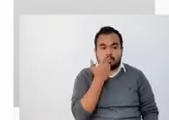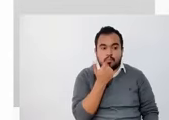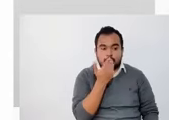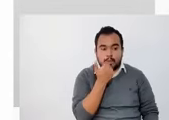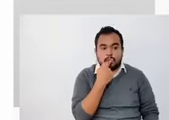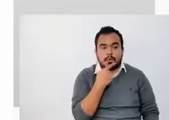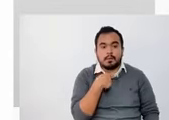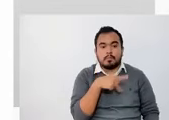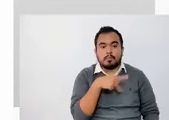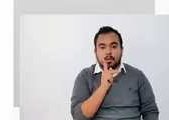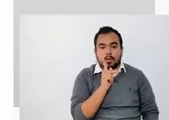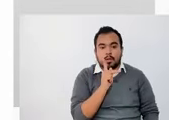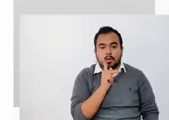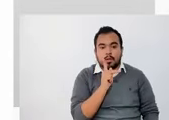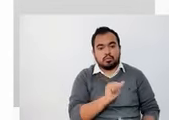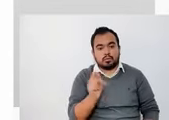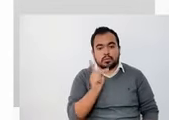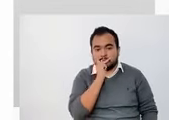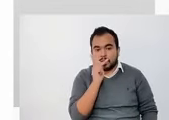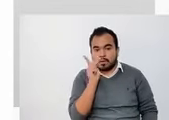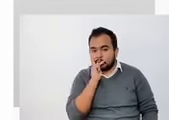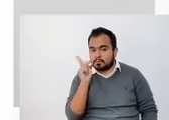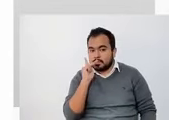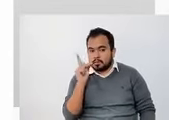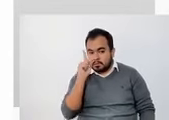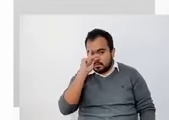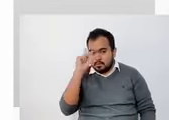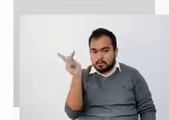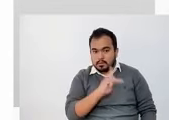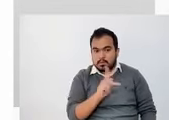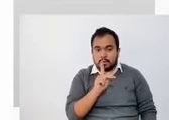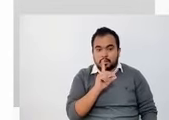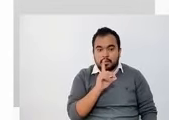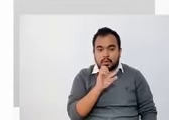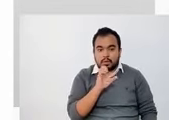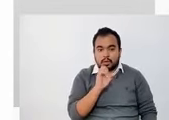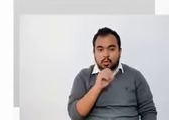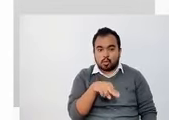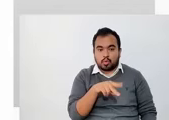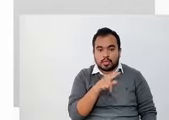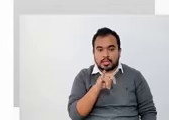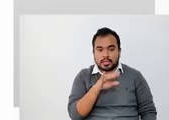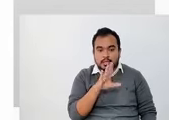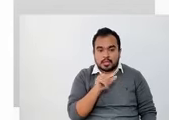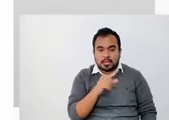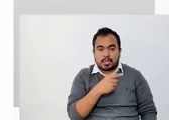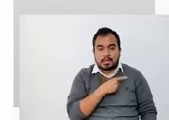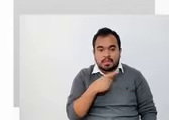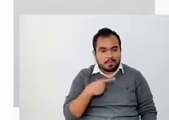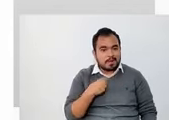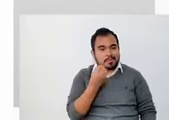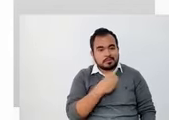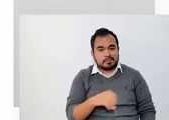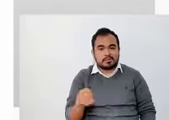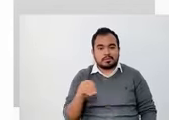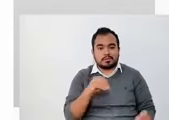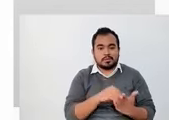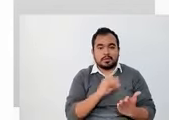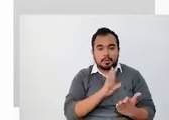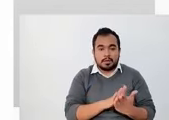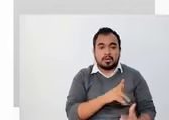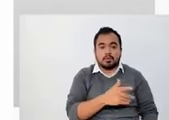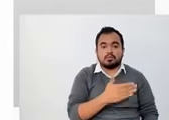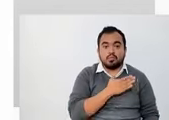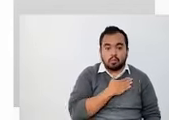otras palabras y por eso se llaman deónticas, ¿de acuerdo? Vienen de deberes, se establecen deberes. Si esto es bueno, esto es